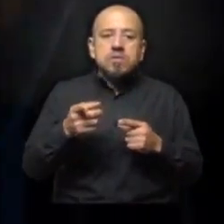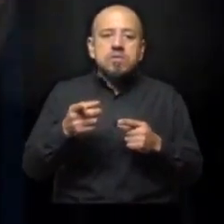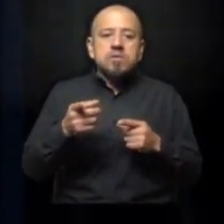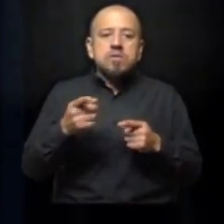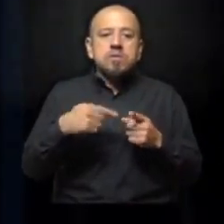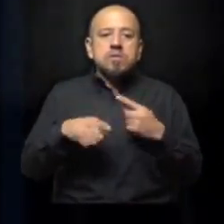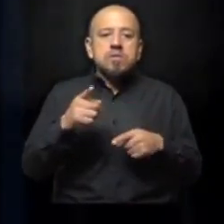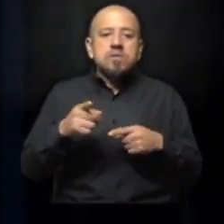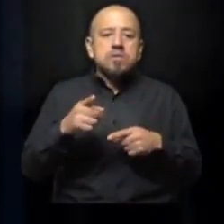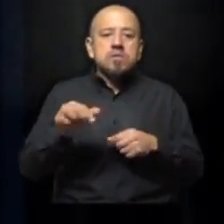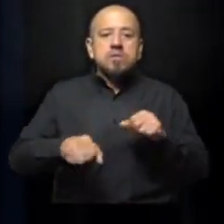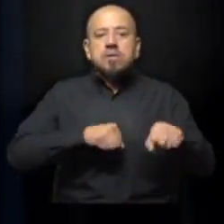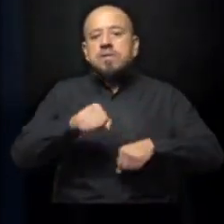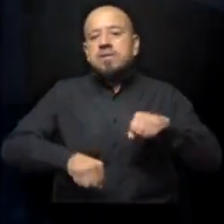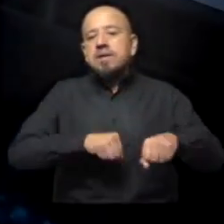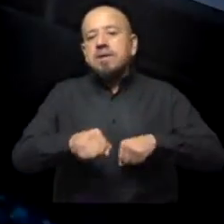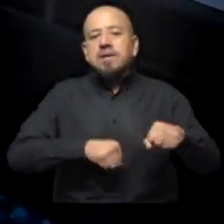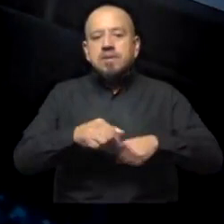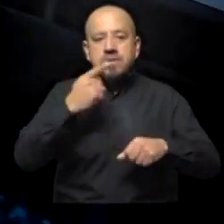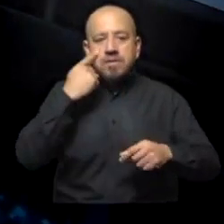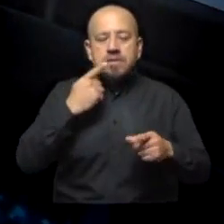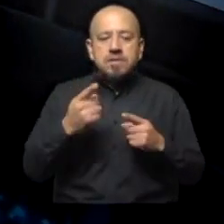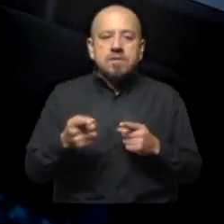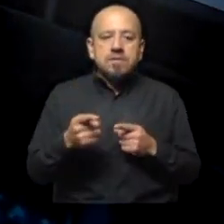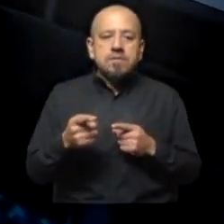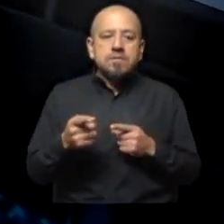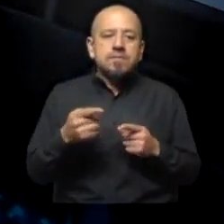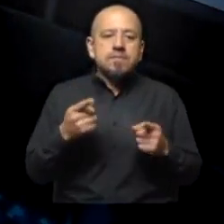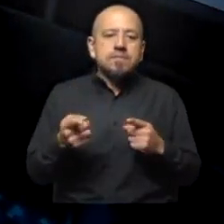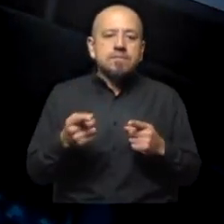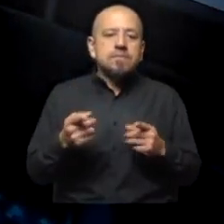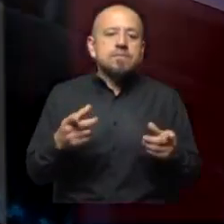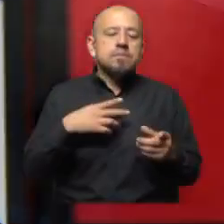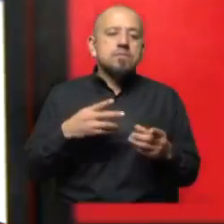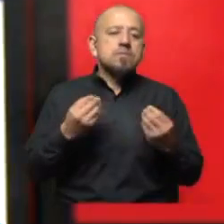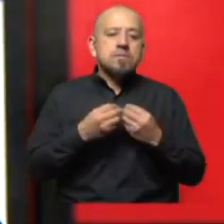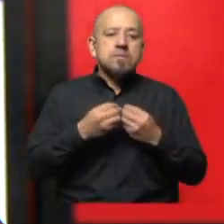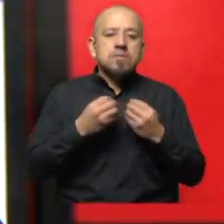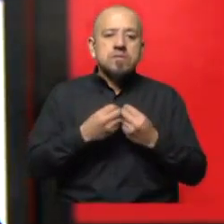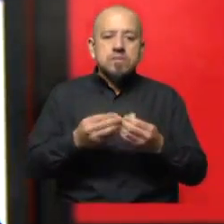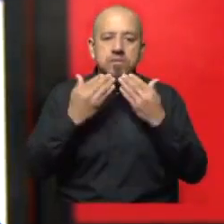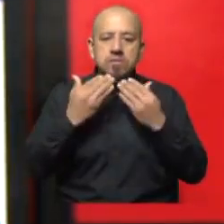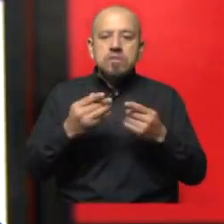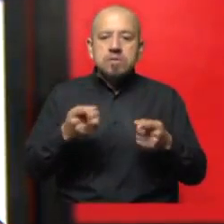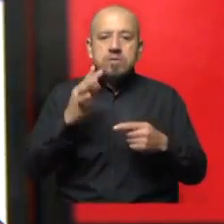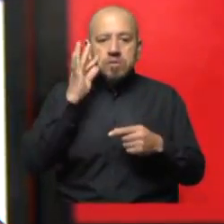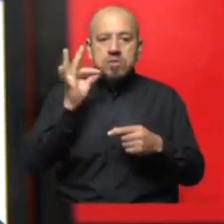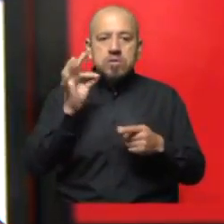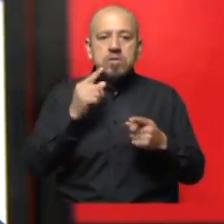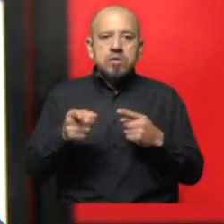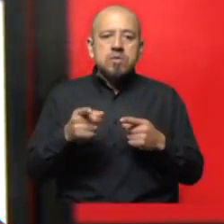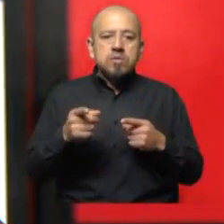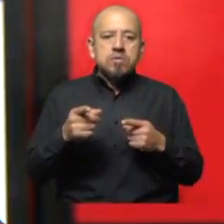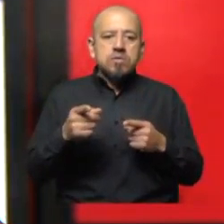por la bicicleta en algún lado lo disfruté muchísimo súper agradecido además de tener la oportunidad porque